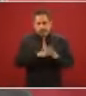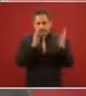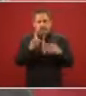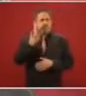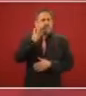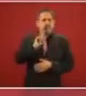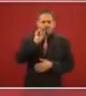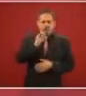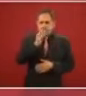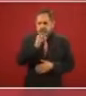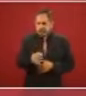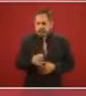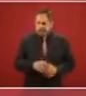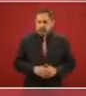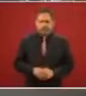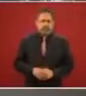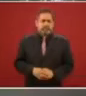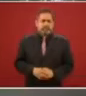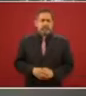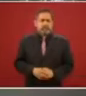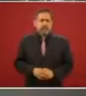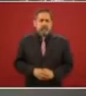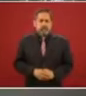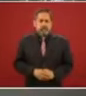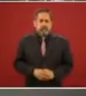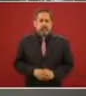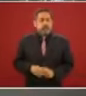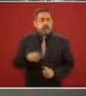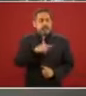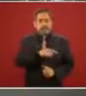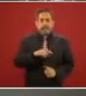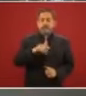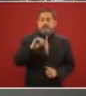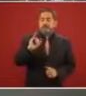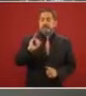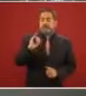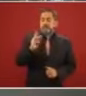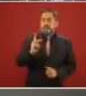ya sabemos. Sí, presidente, es una, el fondo IPS